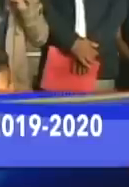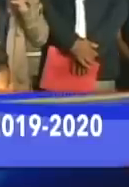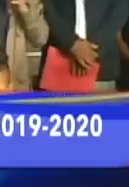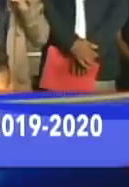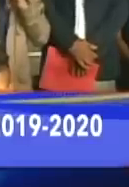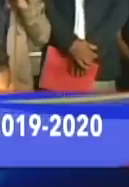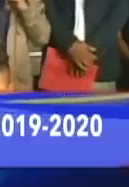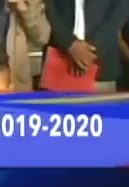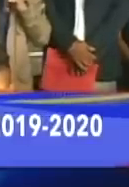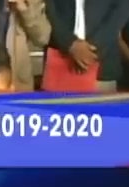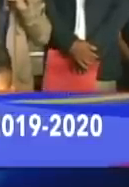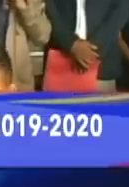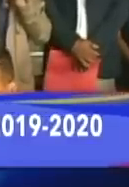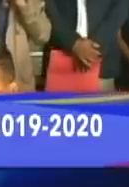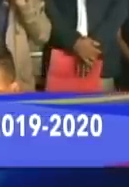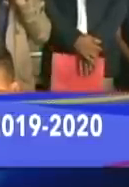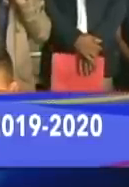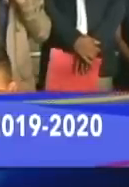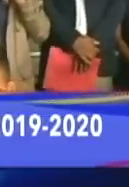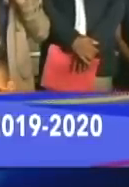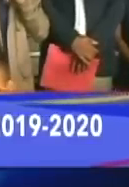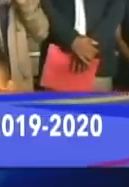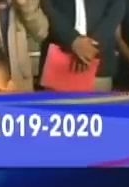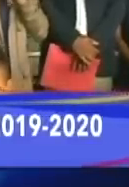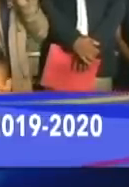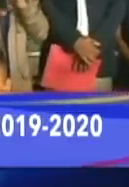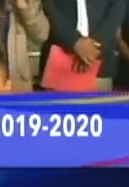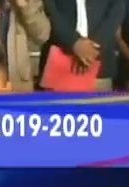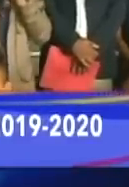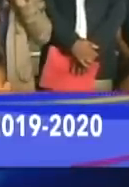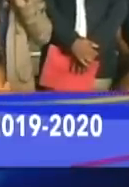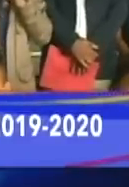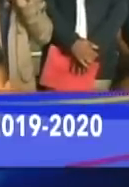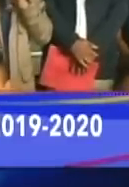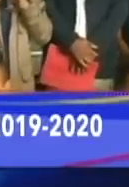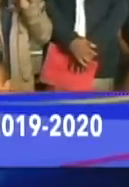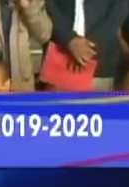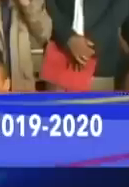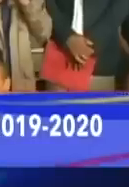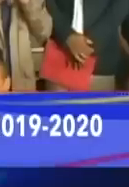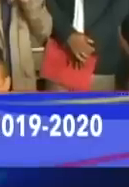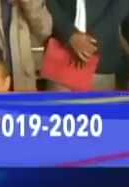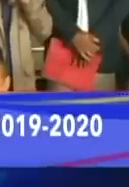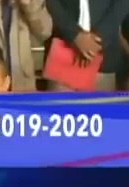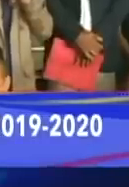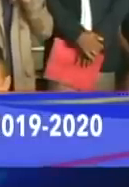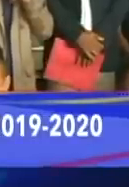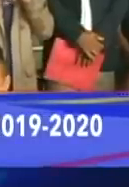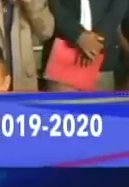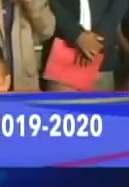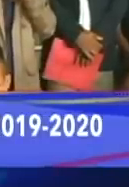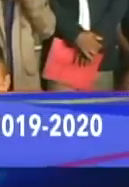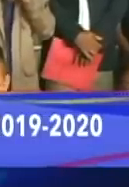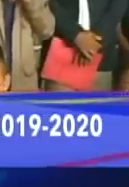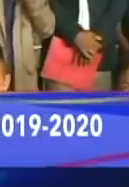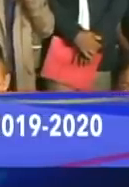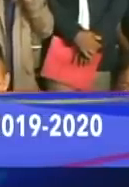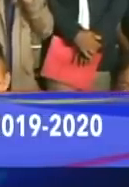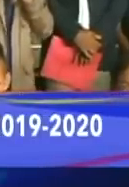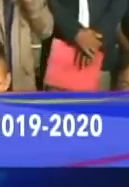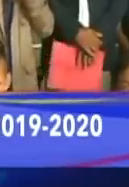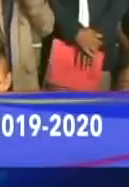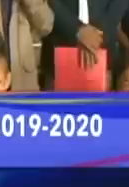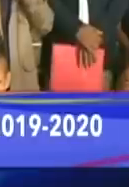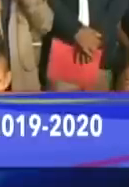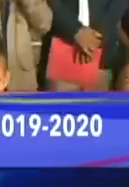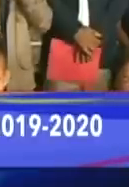ahora con esta nueva escuela vamos a mejorar también la calidad de vida ese es el concepto de derecho a la ciudad que también se ha